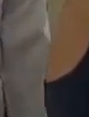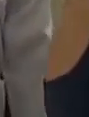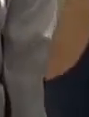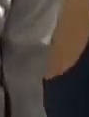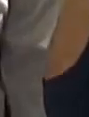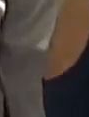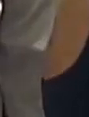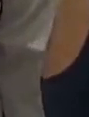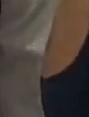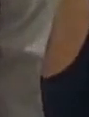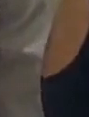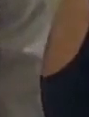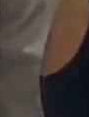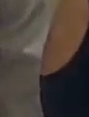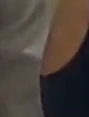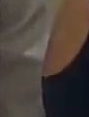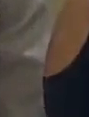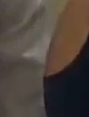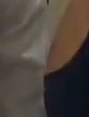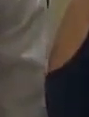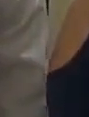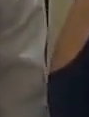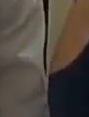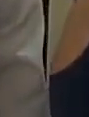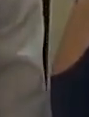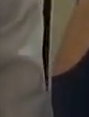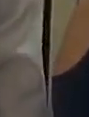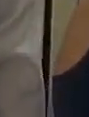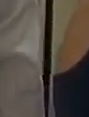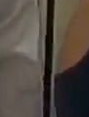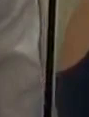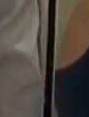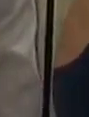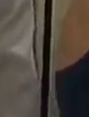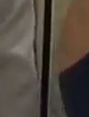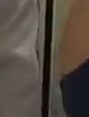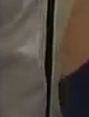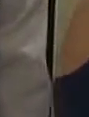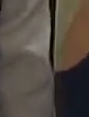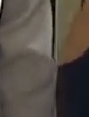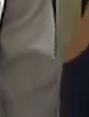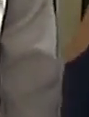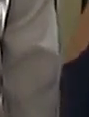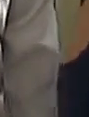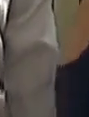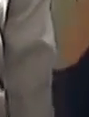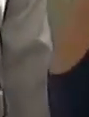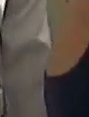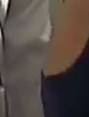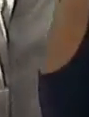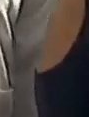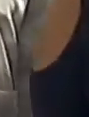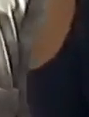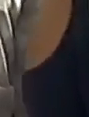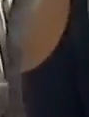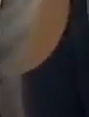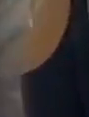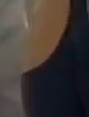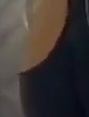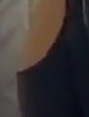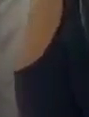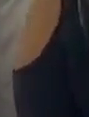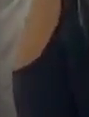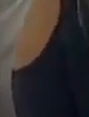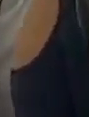doctor carlos alvarado asimismo está presente en esta actividad la autoridad única de salud en el distrito capital y